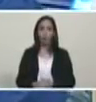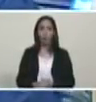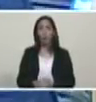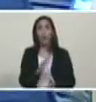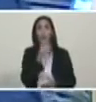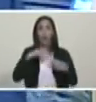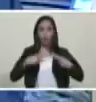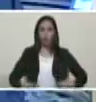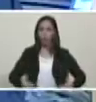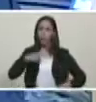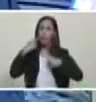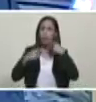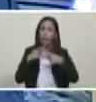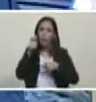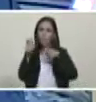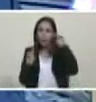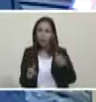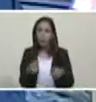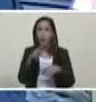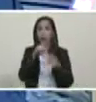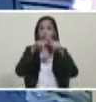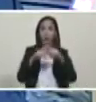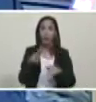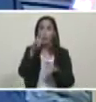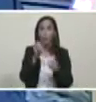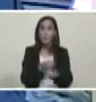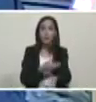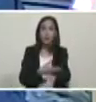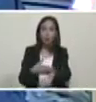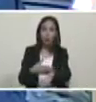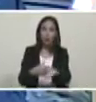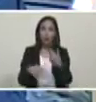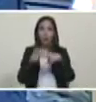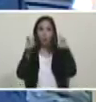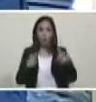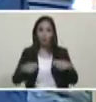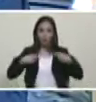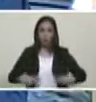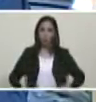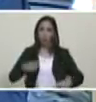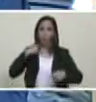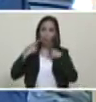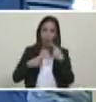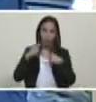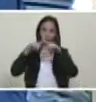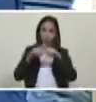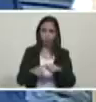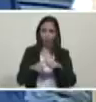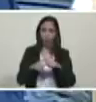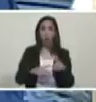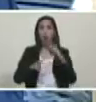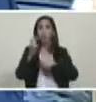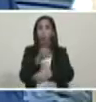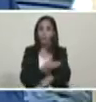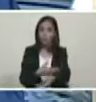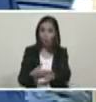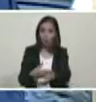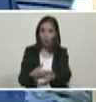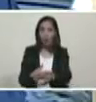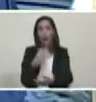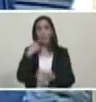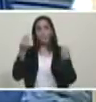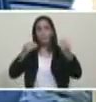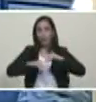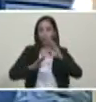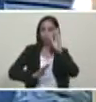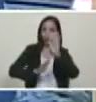milicianos y milicianas, ya vamos a 2 millones de milicianos y milicianas. Y al llegar a 2 millones, marco